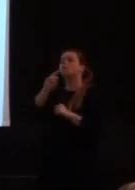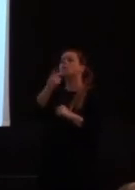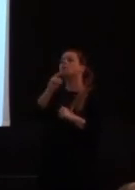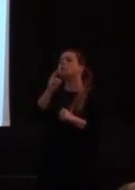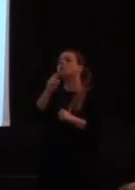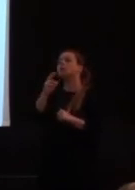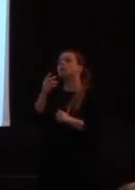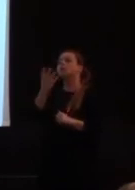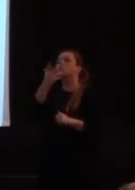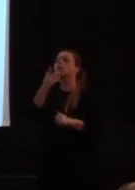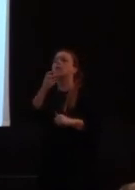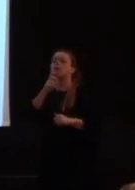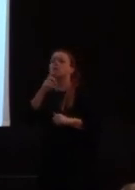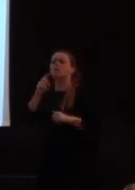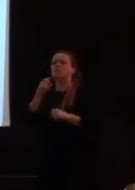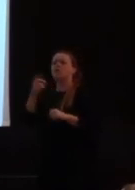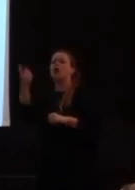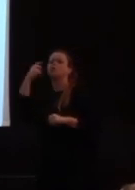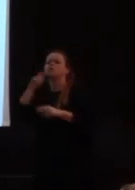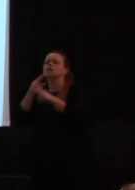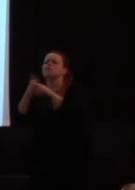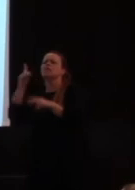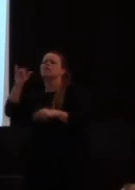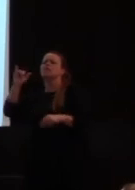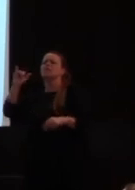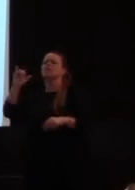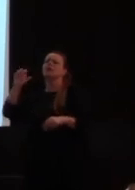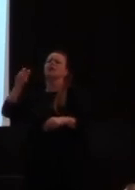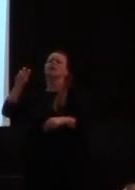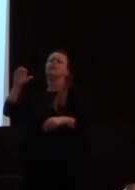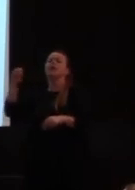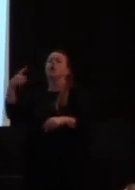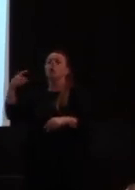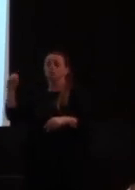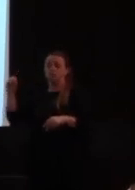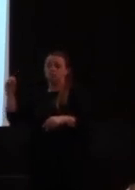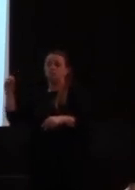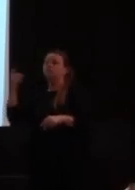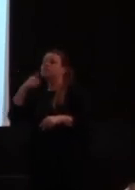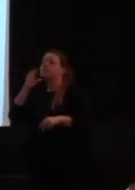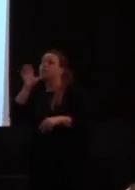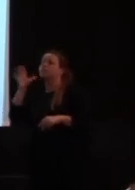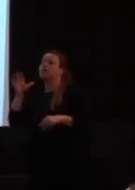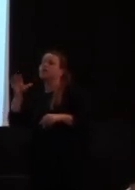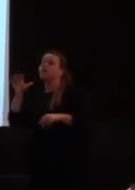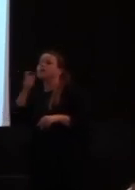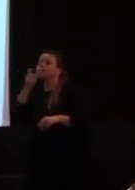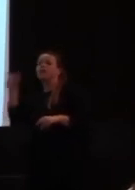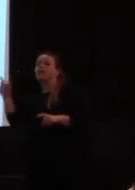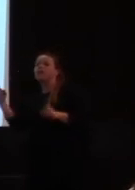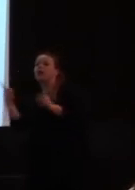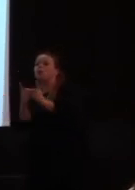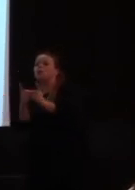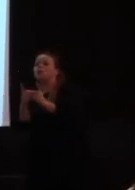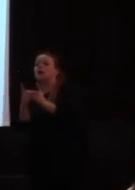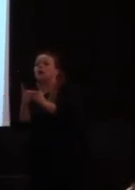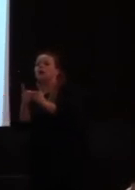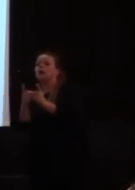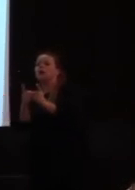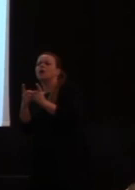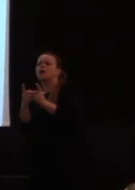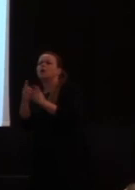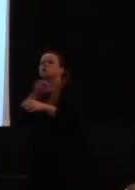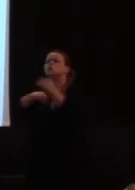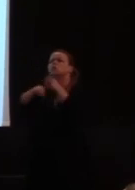uno, Diego, ¿no? El chaval. Y el chaval dice, porque es una palabra corta, bueno, es una palabra corta y aquí